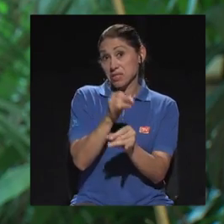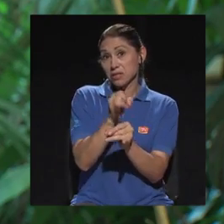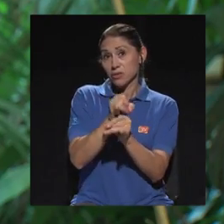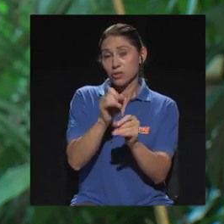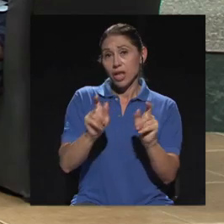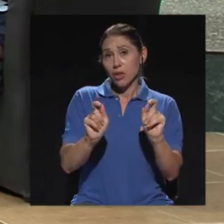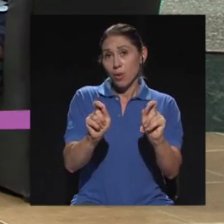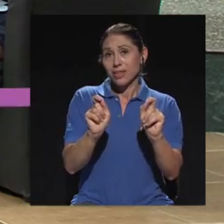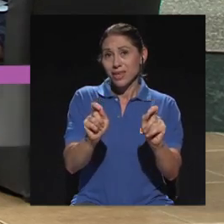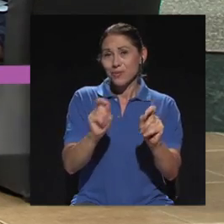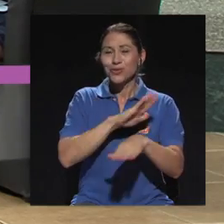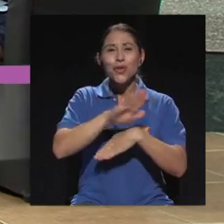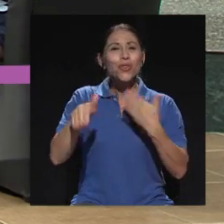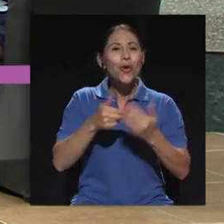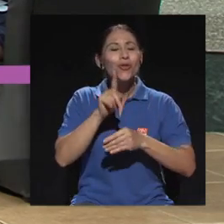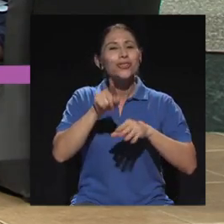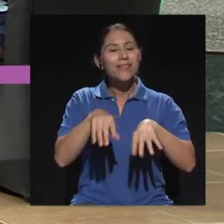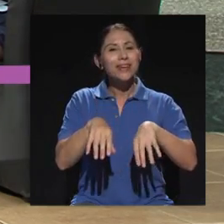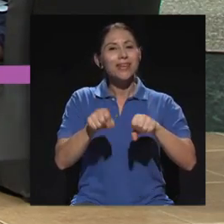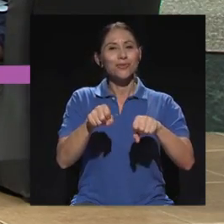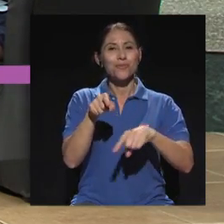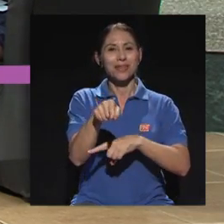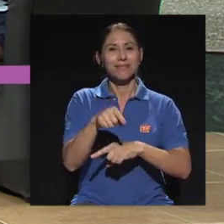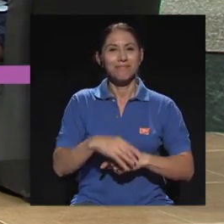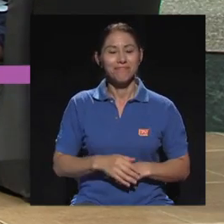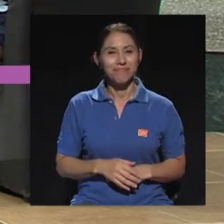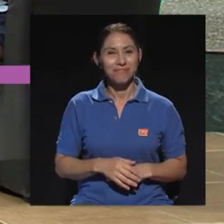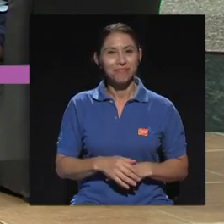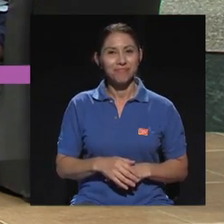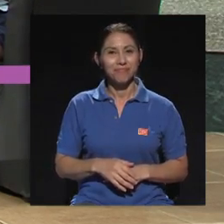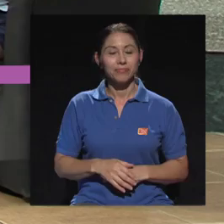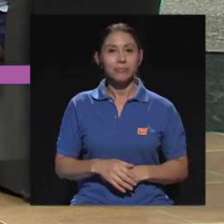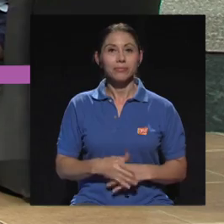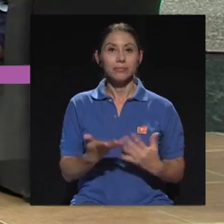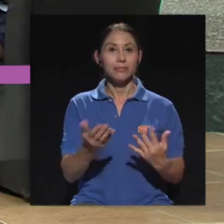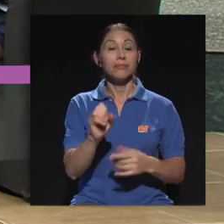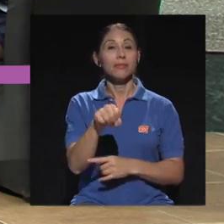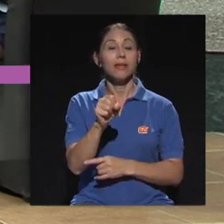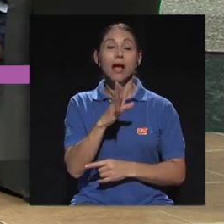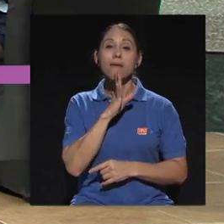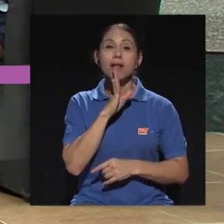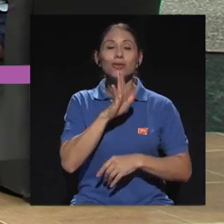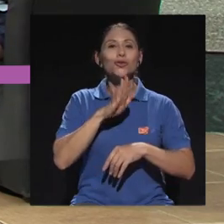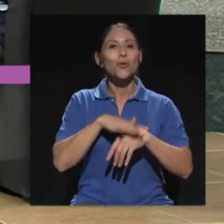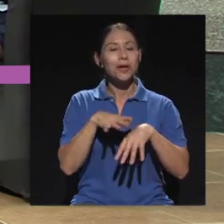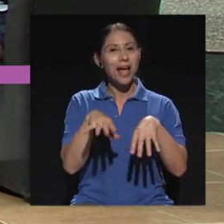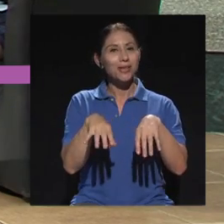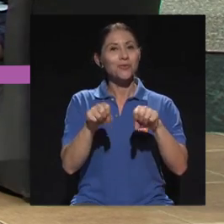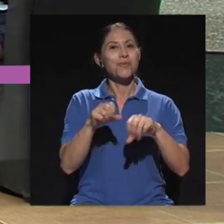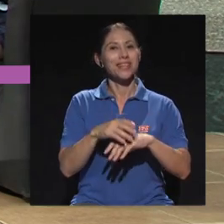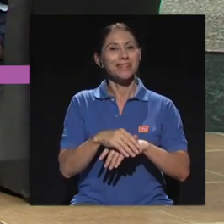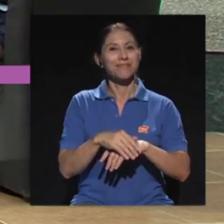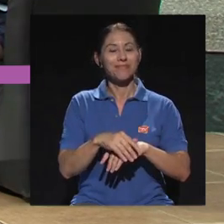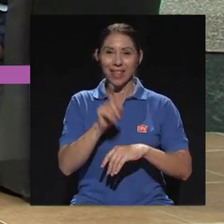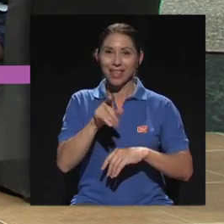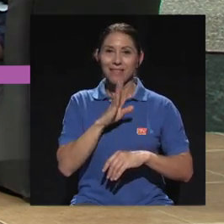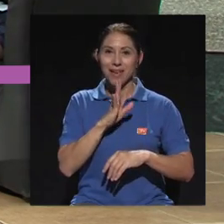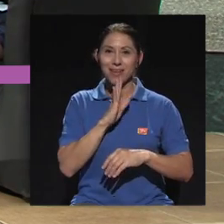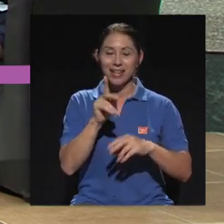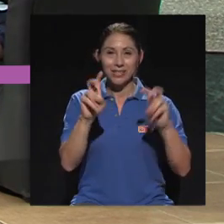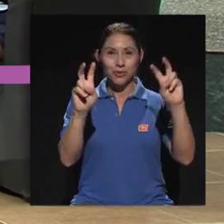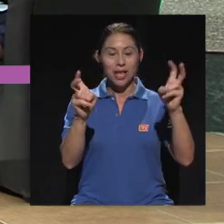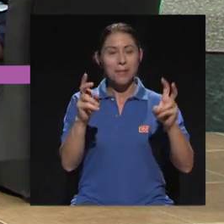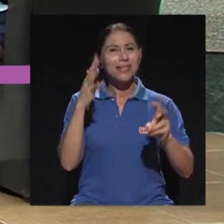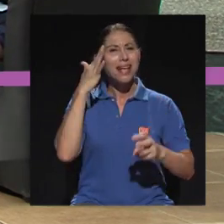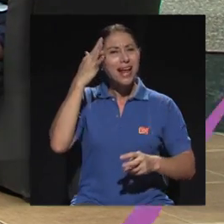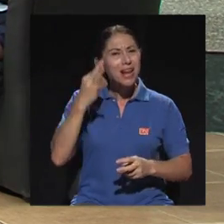educativos también deben de asumirlo. Hablando de esto, de asumir, conversar de estos temas, porque yo